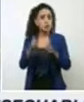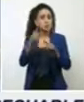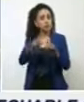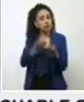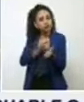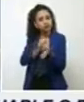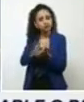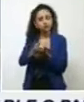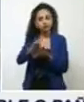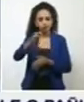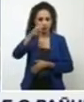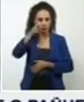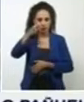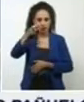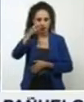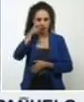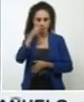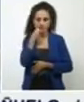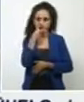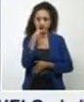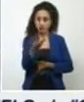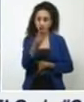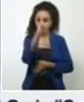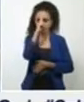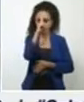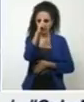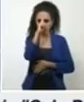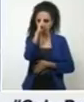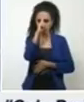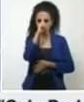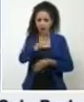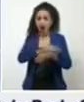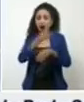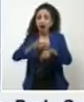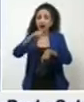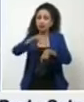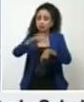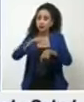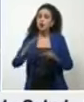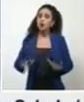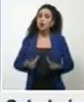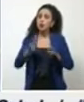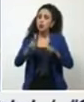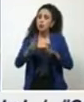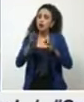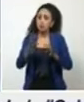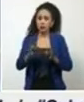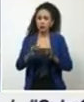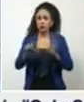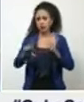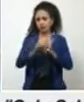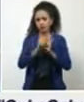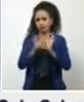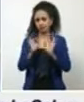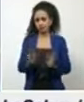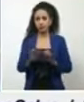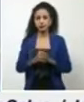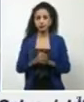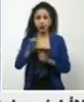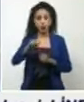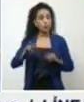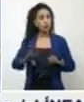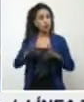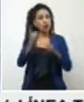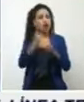en vigilancia en la atención primaria de salud hasta cumplir el periodo que está establecido. Esta mañana hicimos